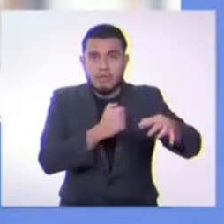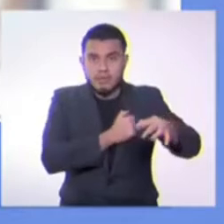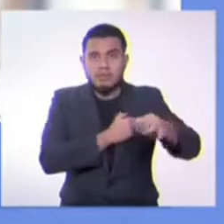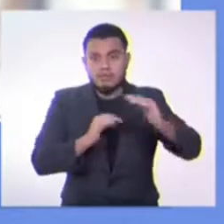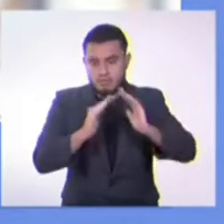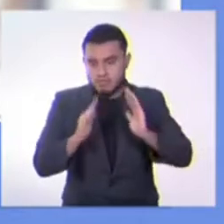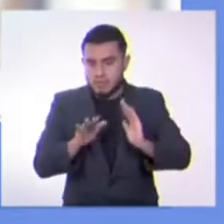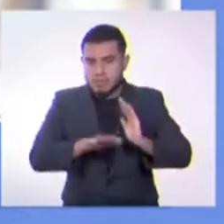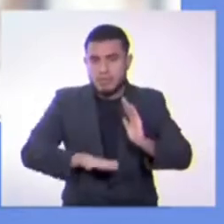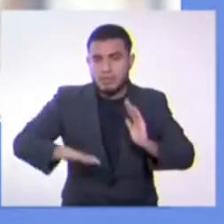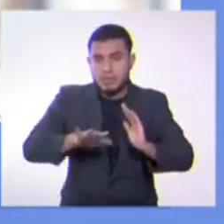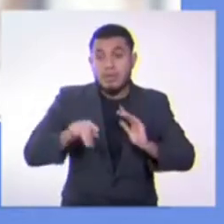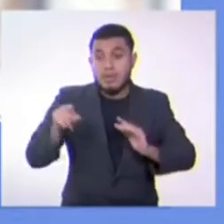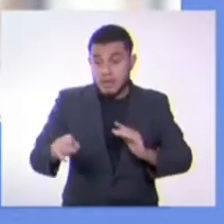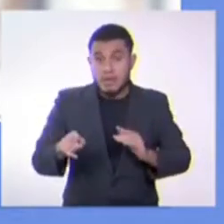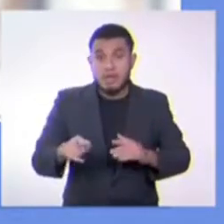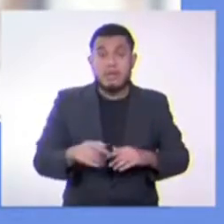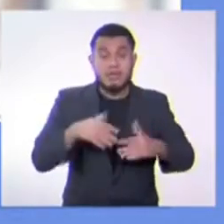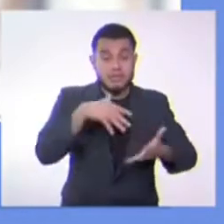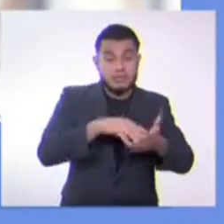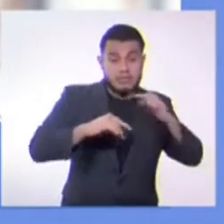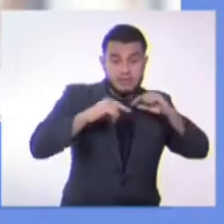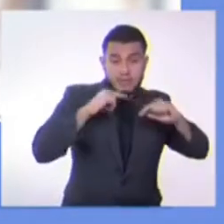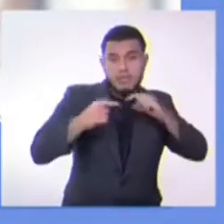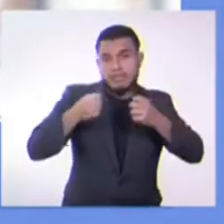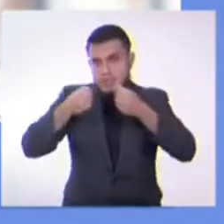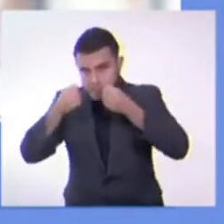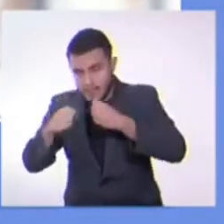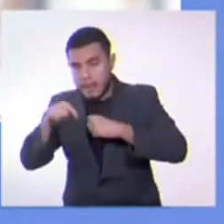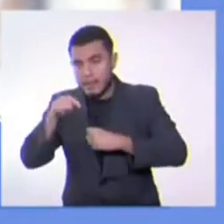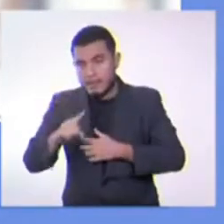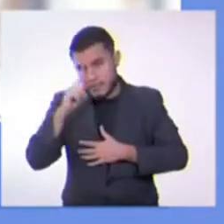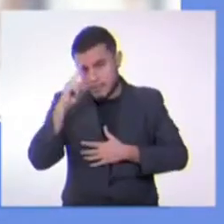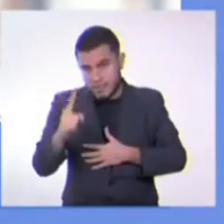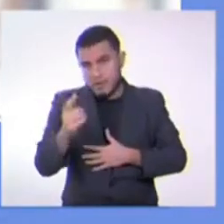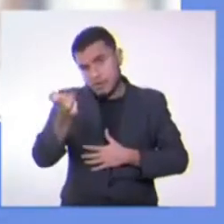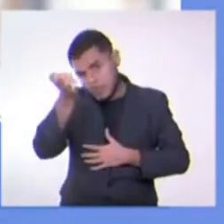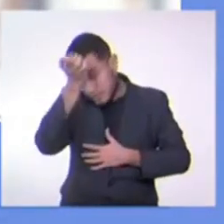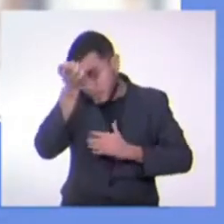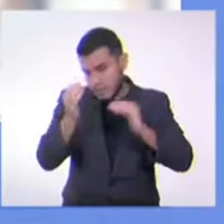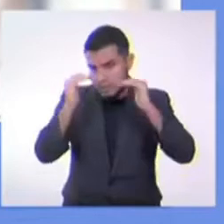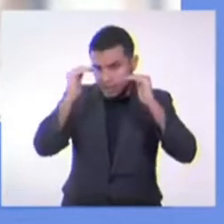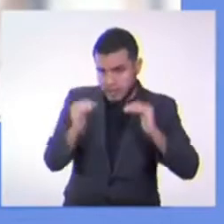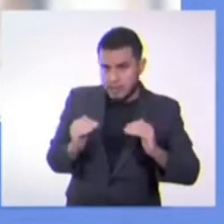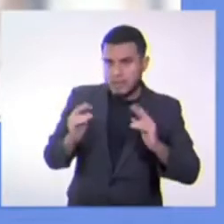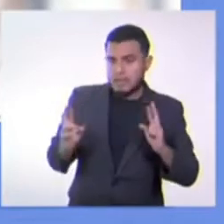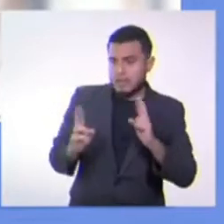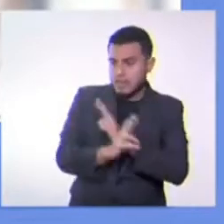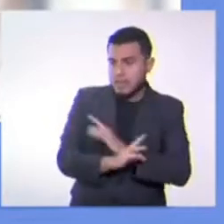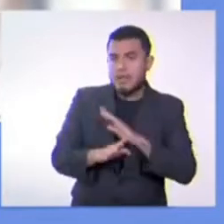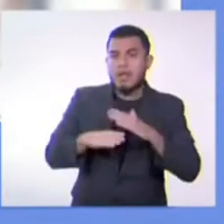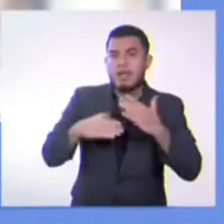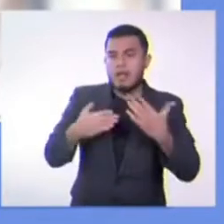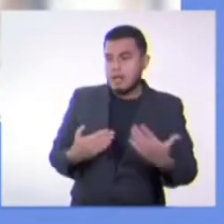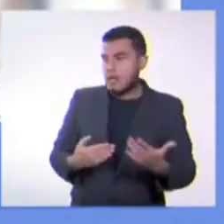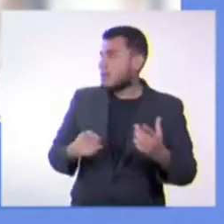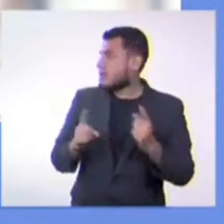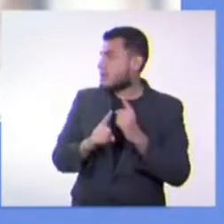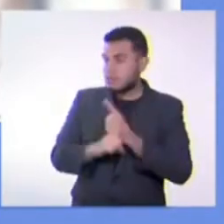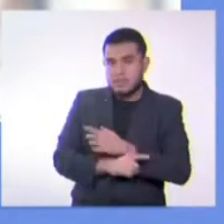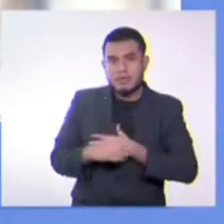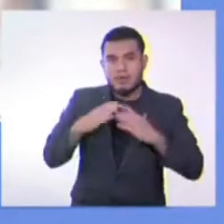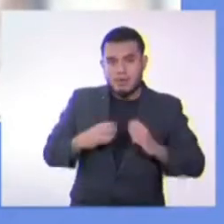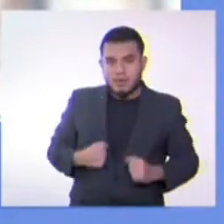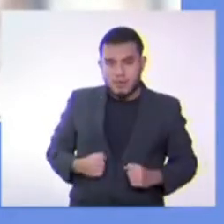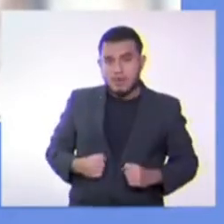penal. En este sentido, constituye un grave error reducir la transformación del Estado salvadoreño durante el último cuarto